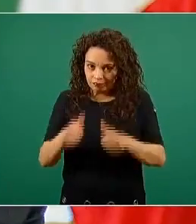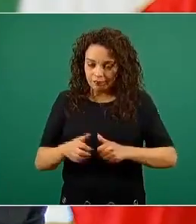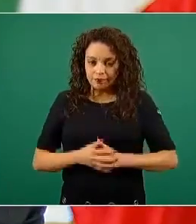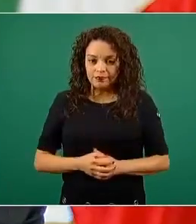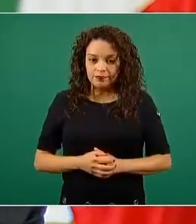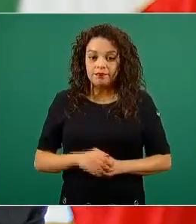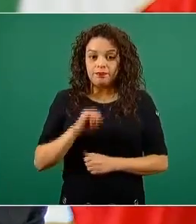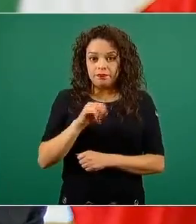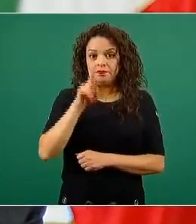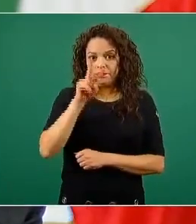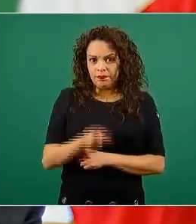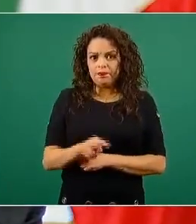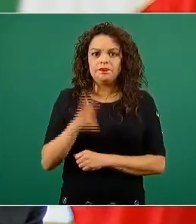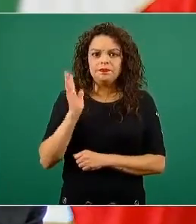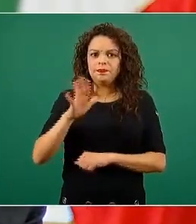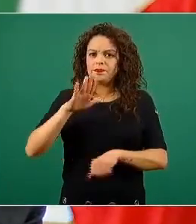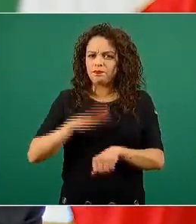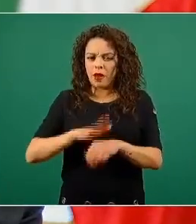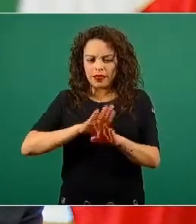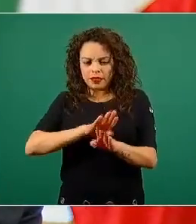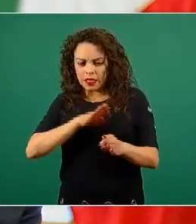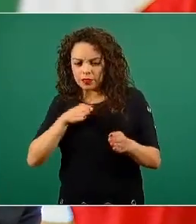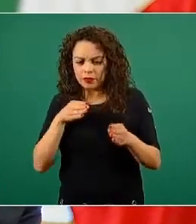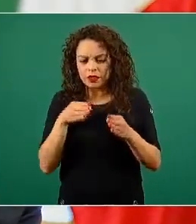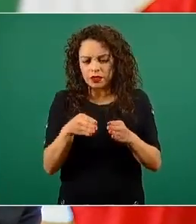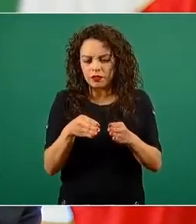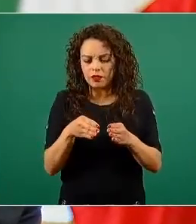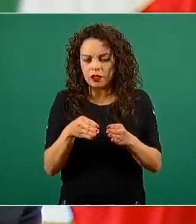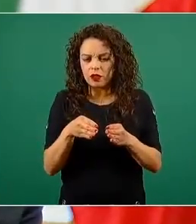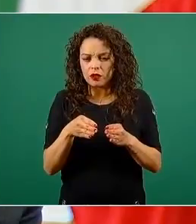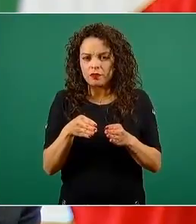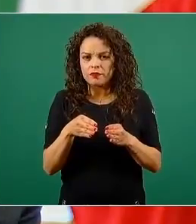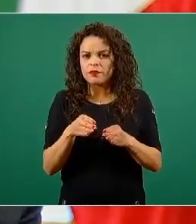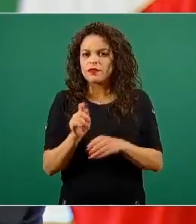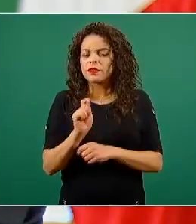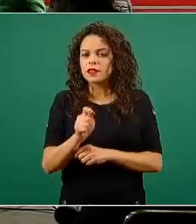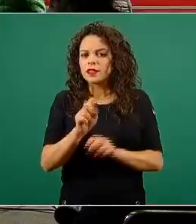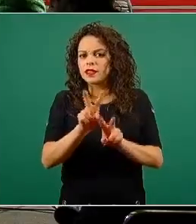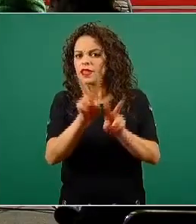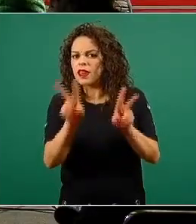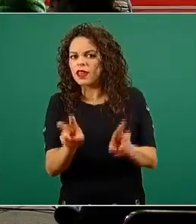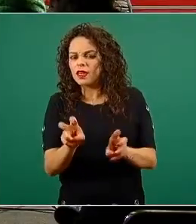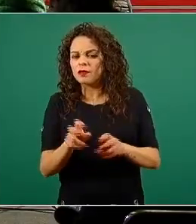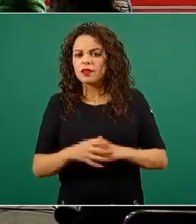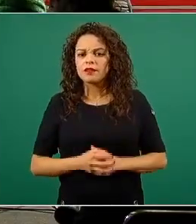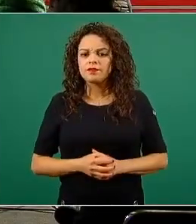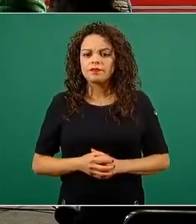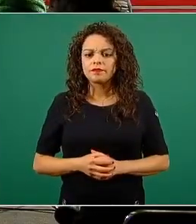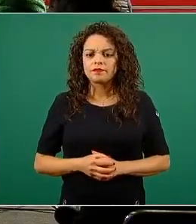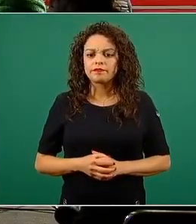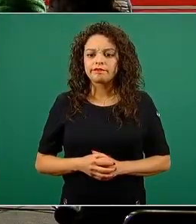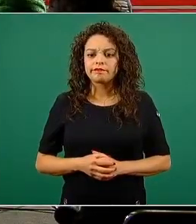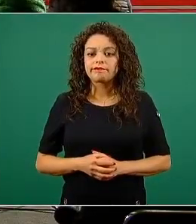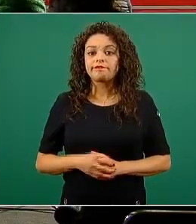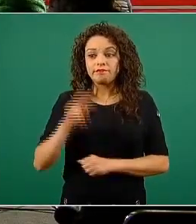Efectivamente, ya las intervenciones mucho más específicas para el tema de estar en contacto con la muerte ahorita de